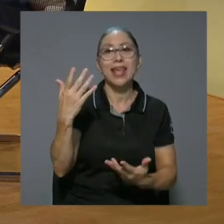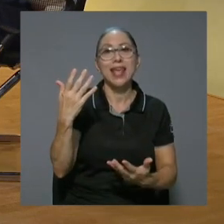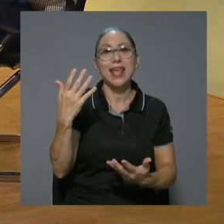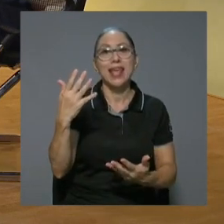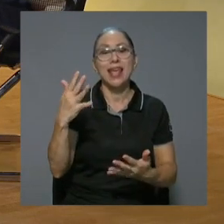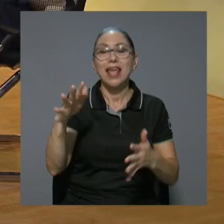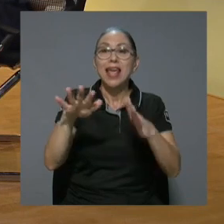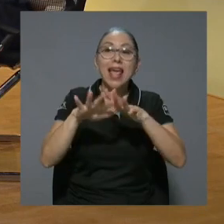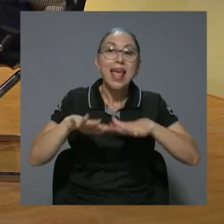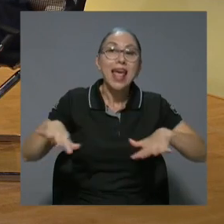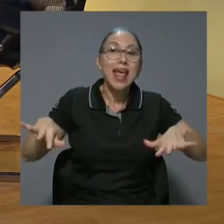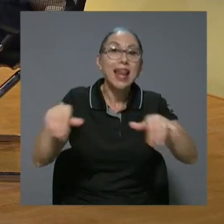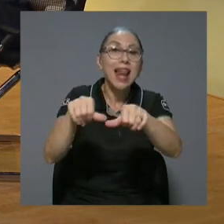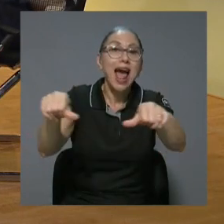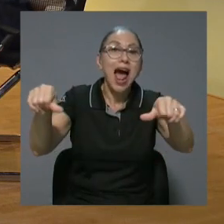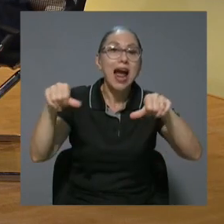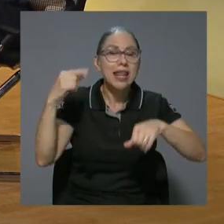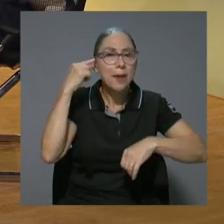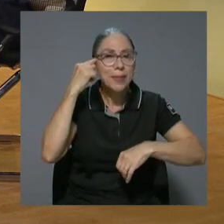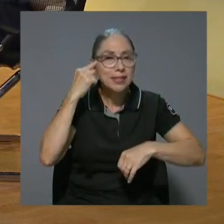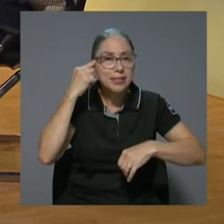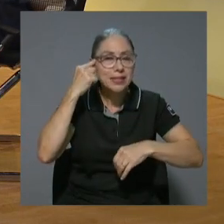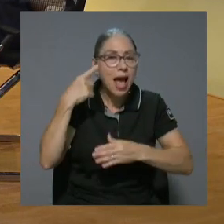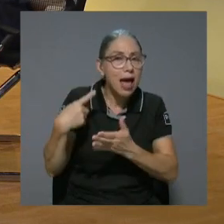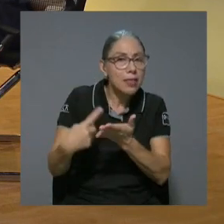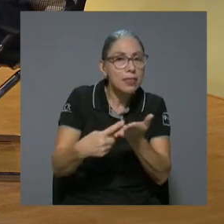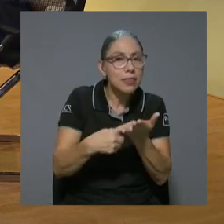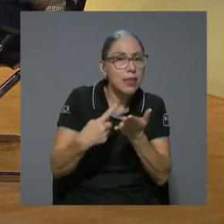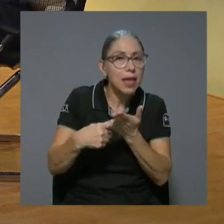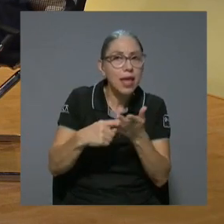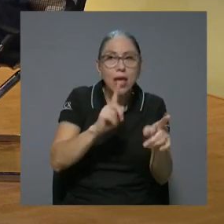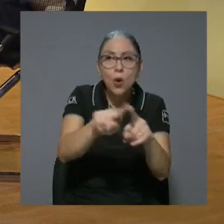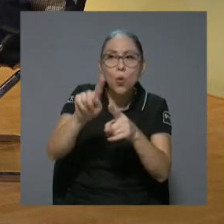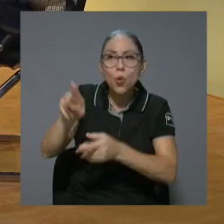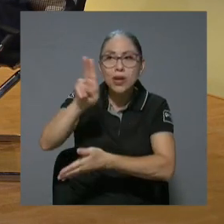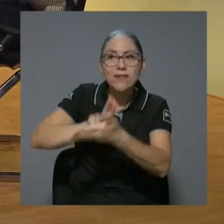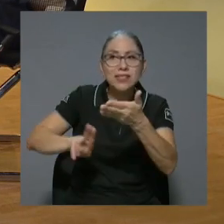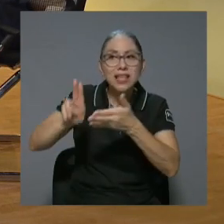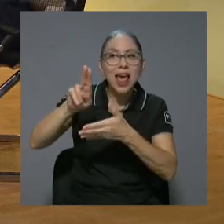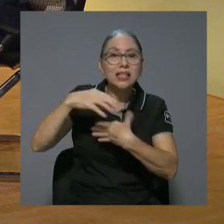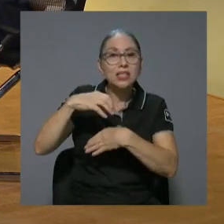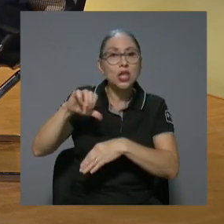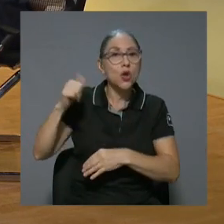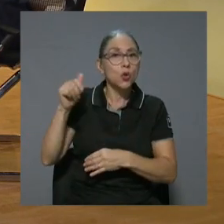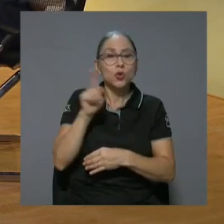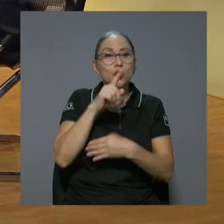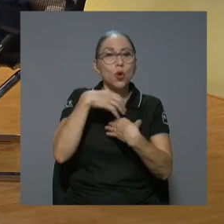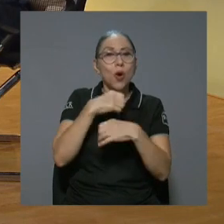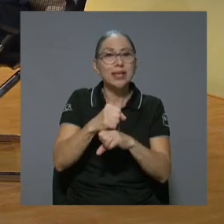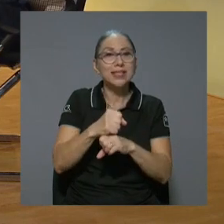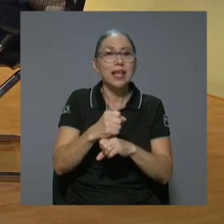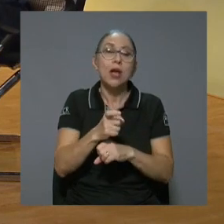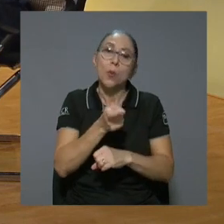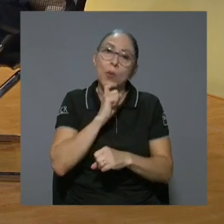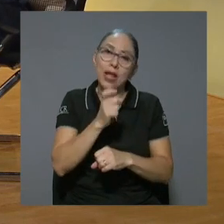pensante, universidades y otros no lo hacen, porque en realidad cuesta mucho ponerse de